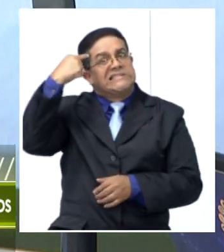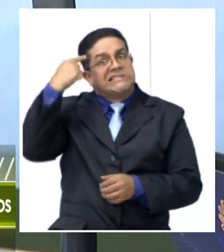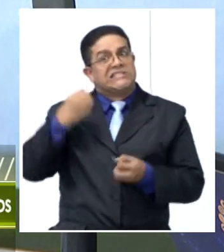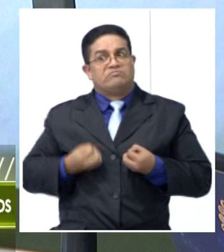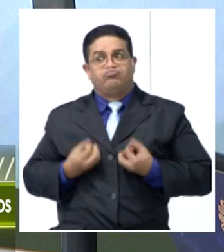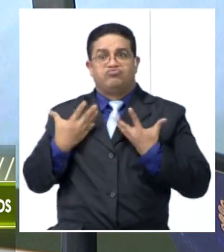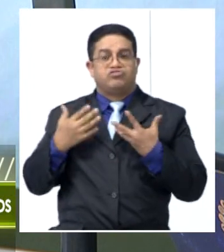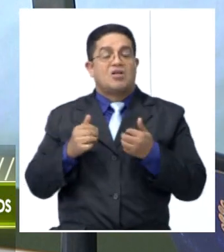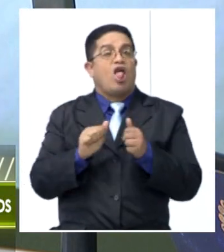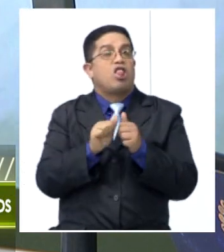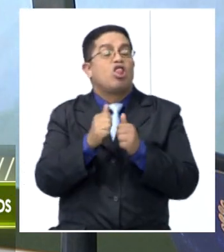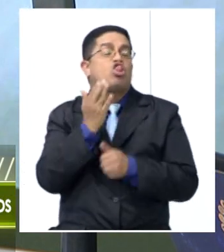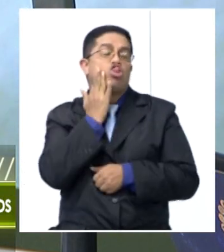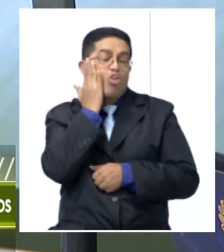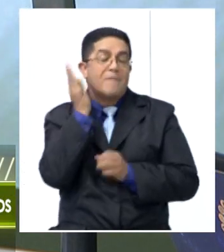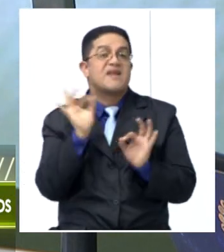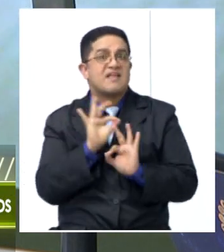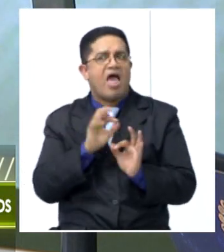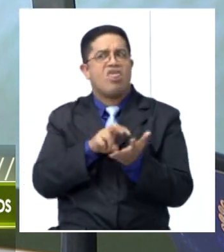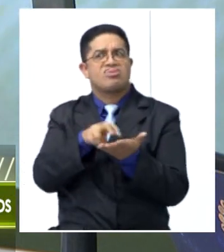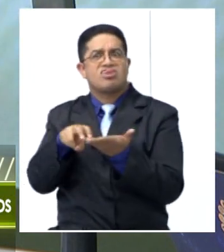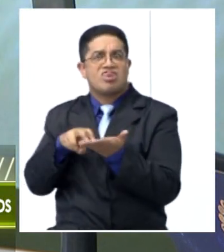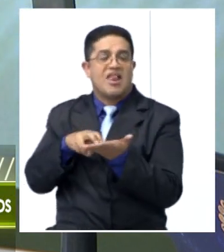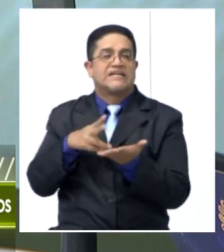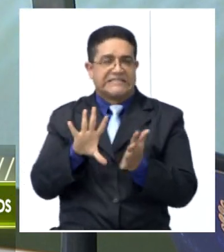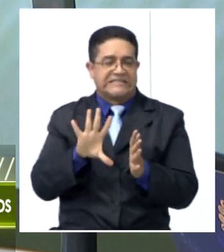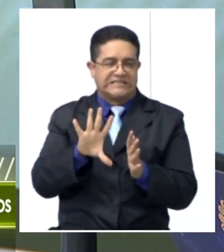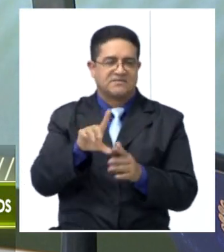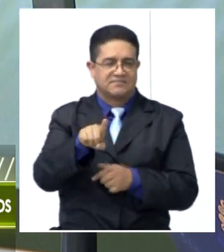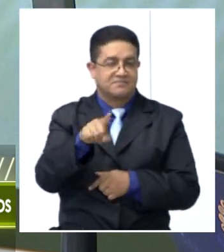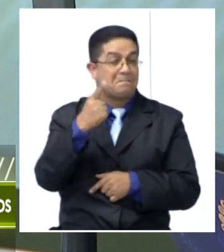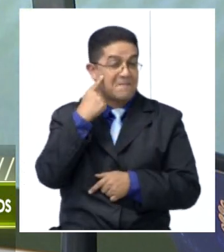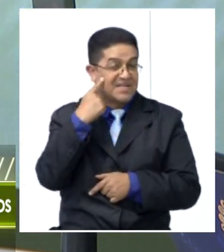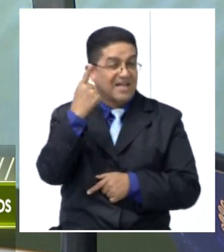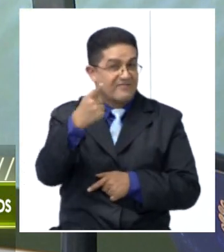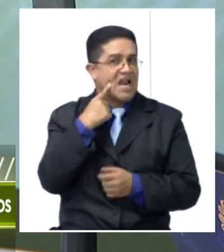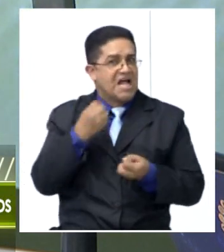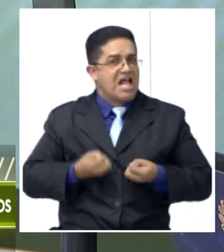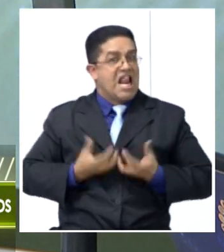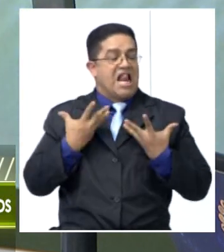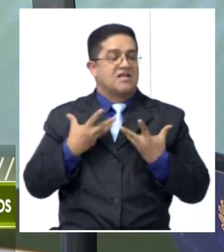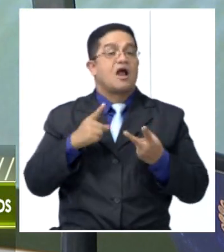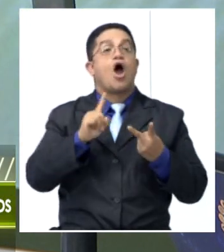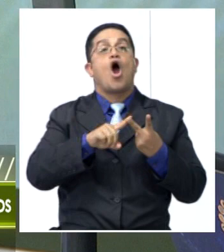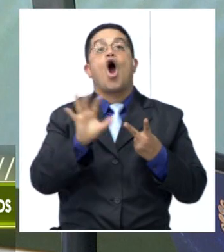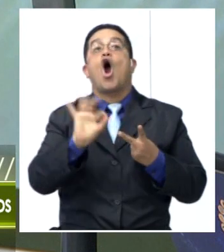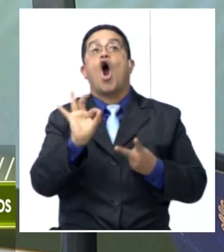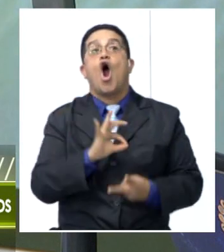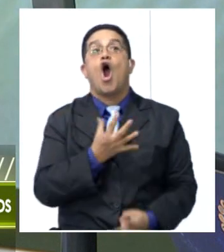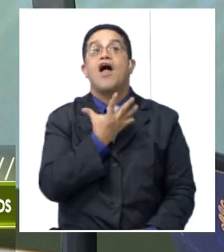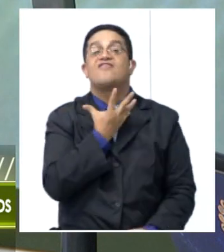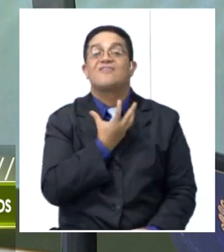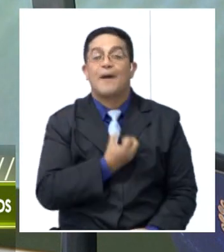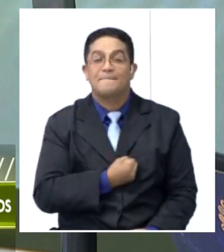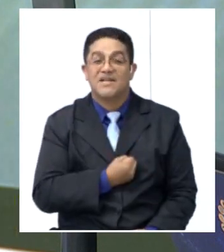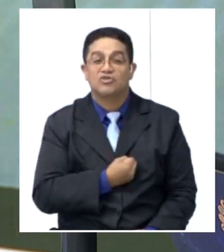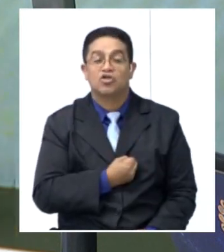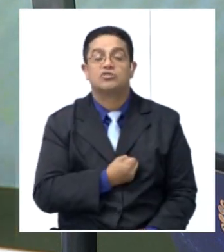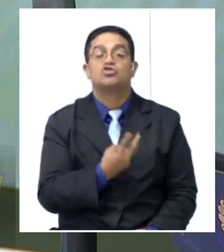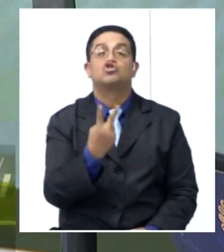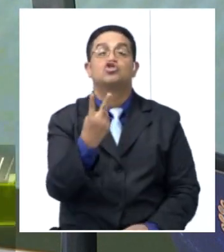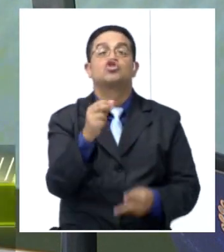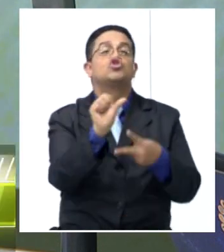sin dormir, hiperactivo, todo lo que hemos descrito. Para tener un episodio de depresión mayor tipo bipolar, tiene que tener al menos 2